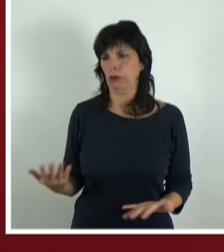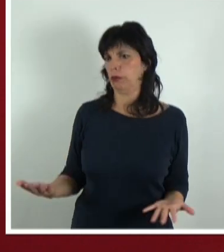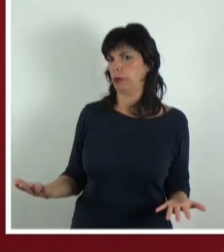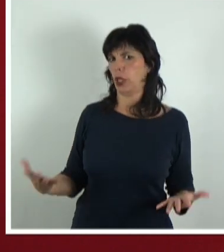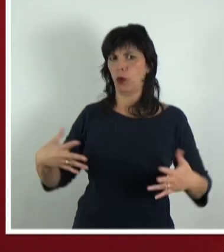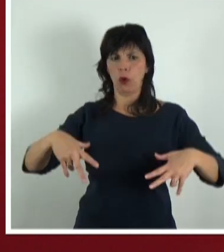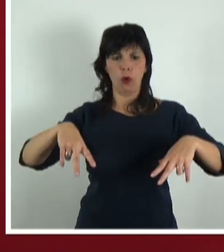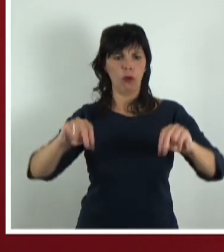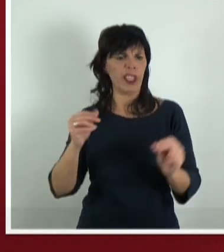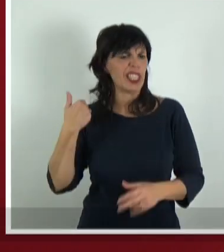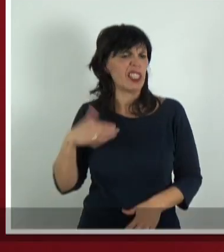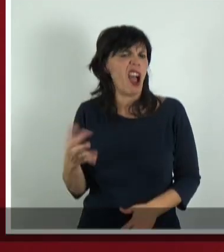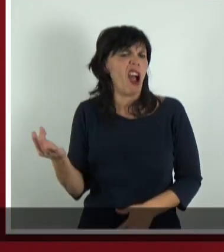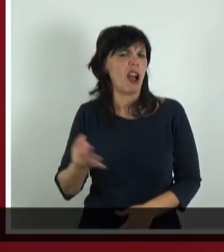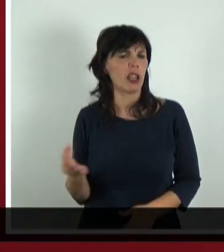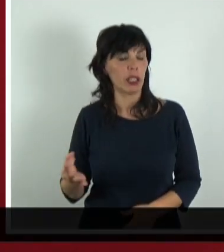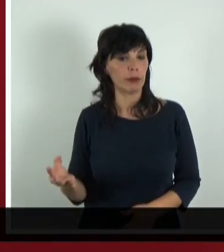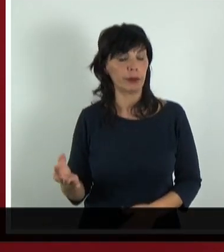La muerte de Jesucristo